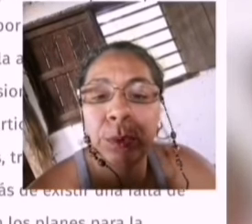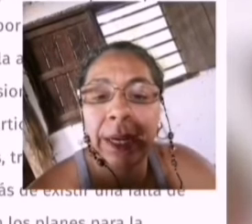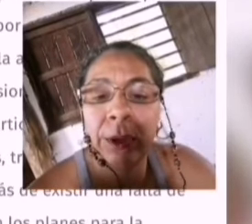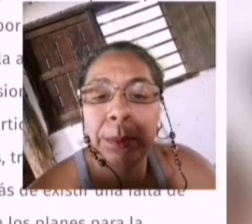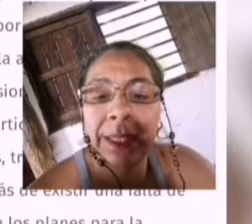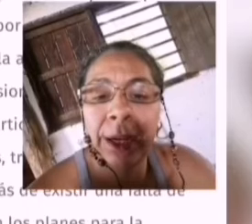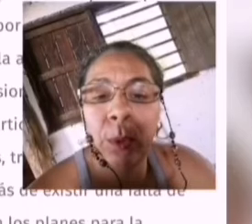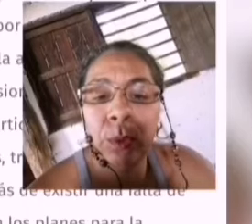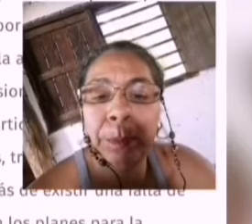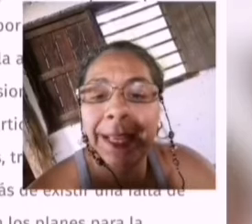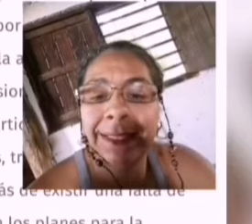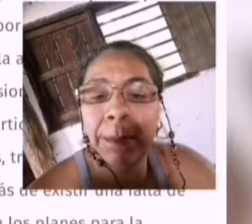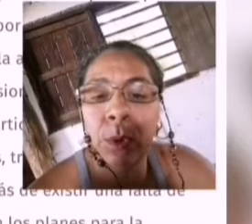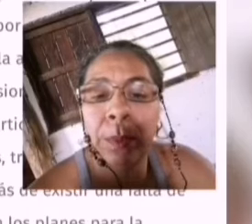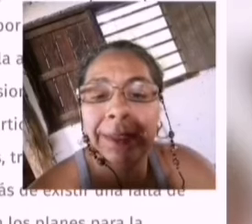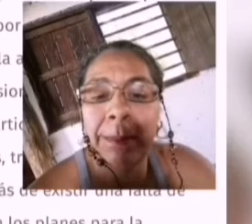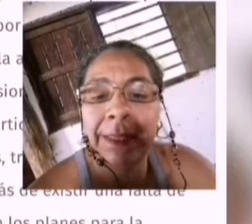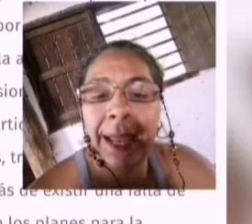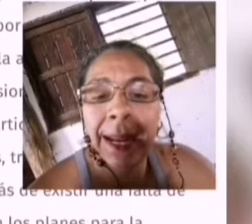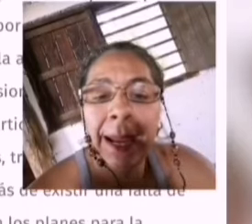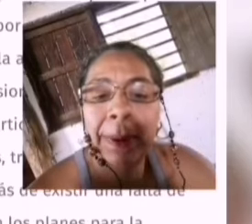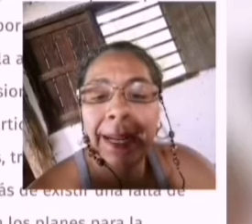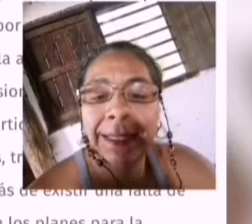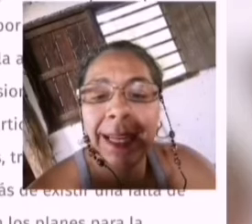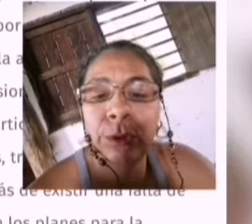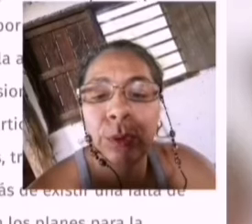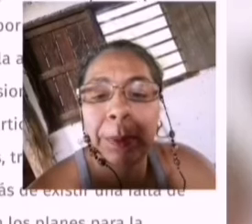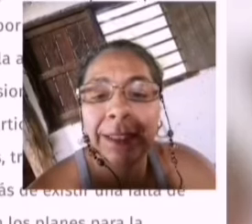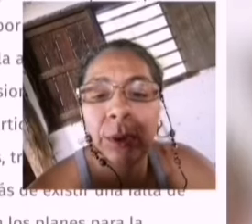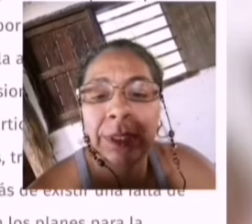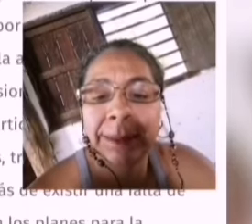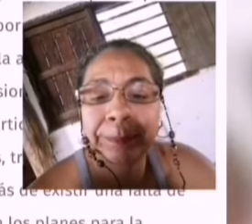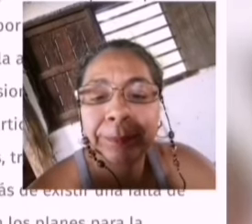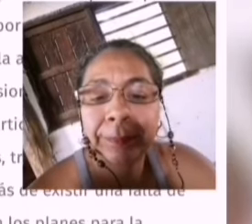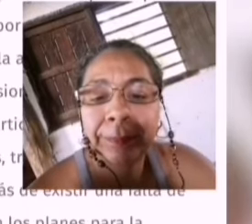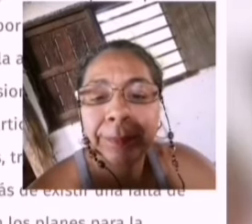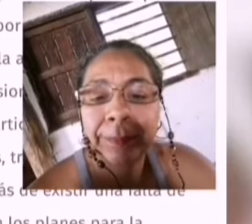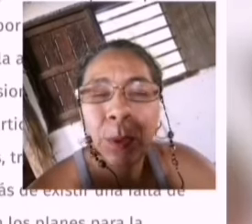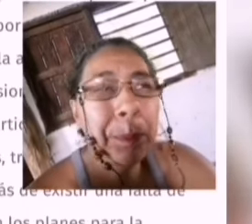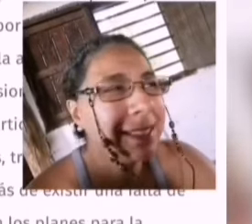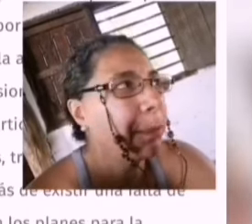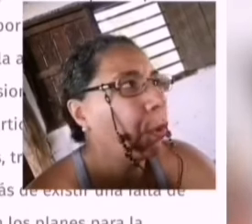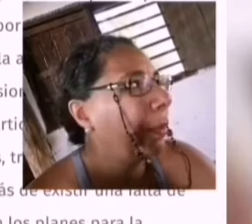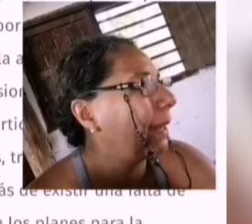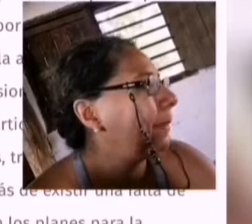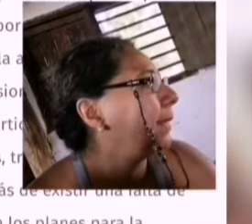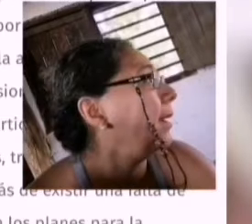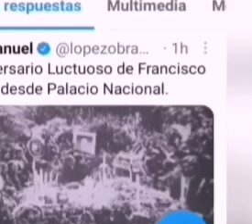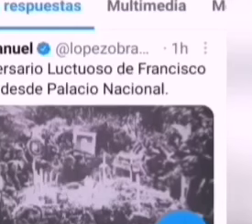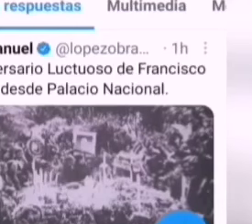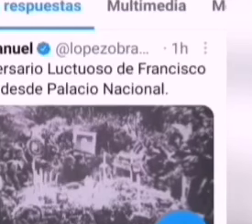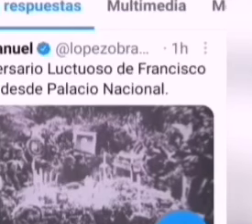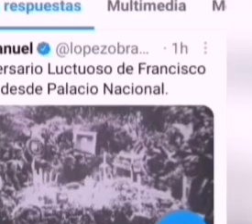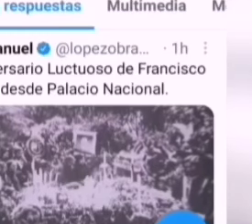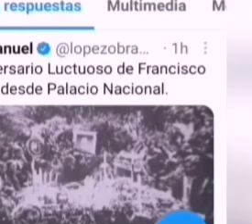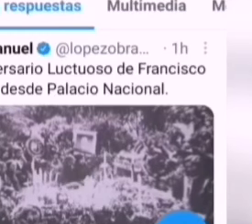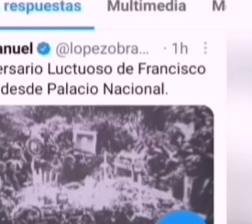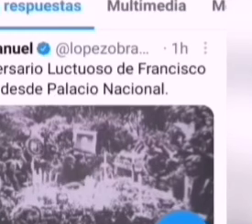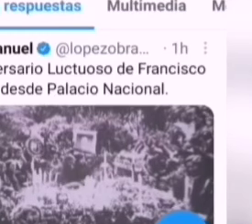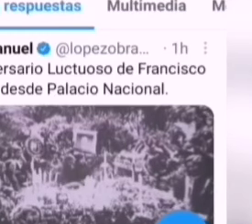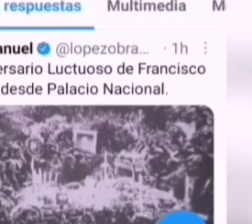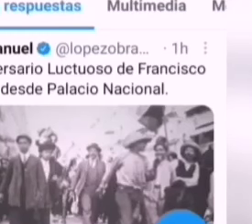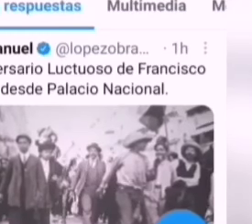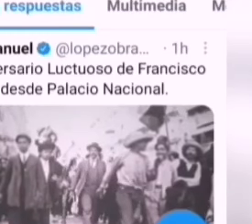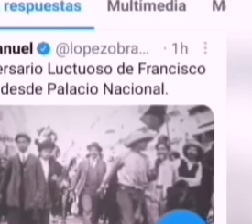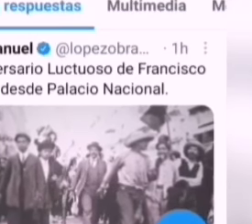los sindicatos buscarán obtener un préstamo gubernamental para iniciar sus operaciones. ¿Un préstamo gubernamental? Bueno, pues aquí ya